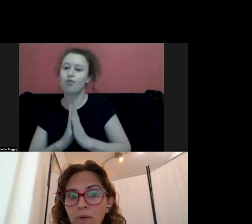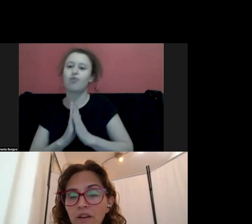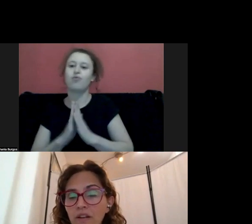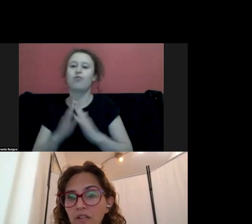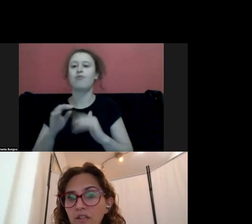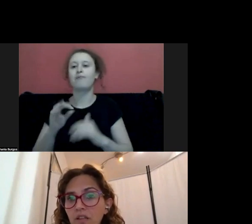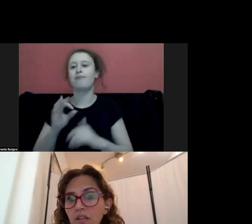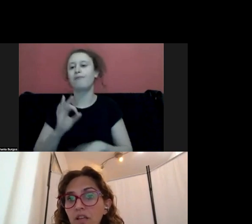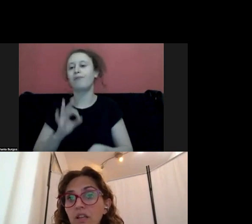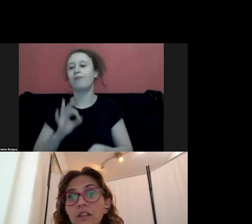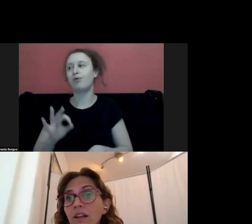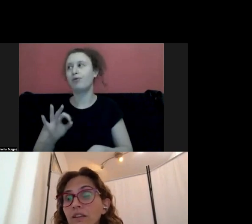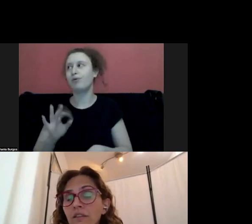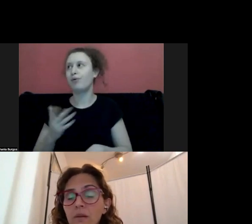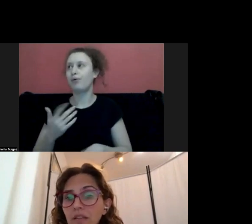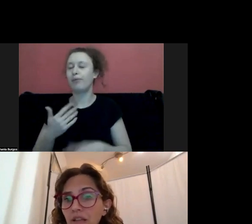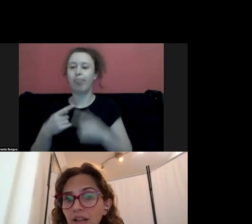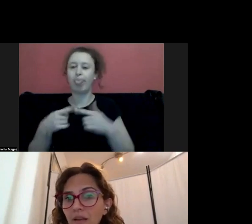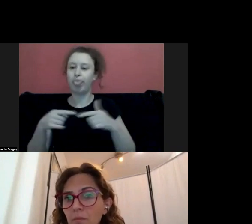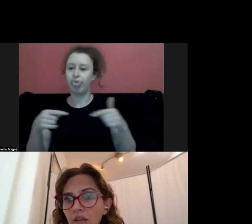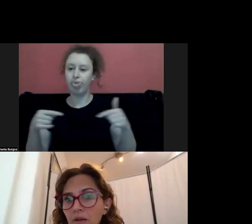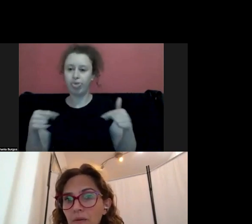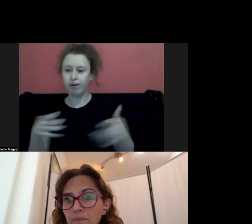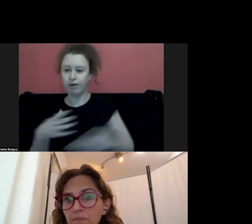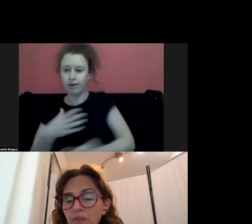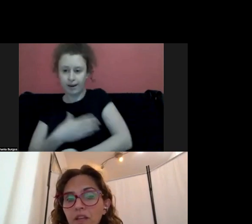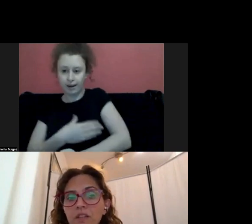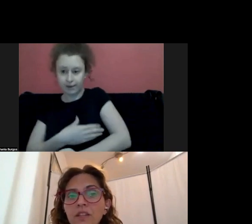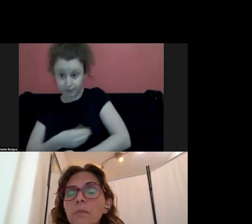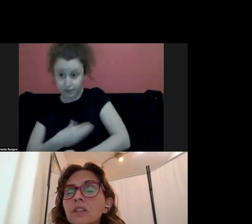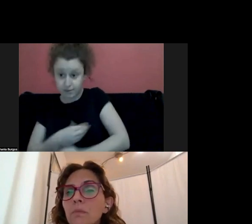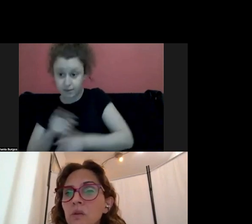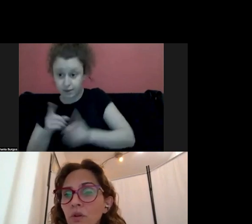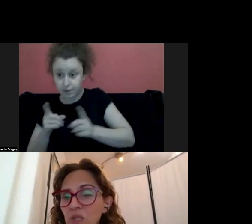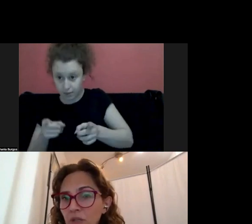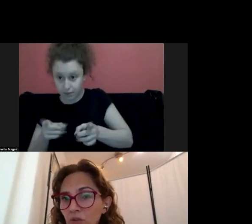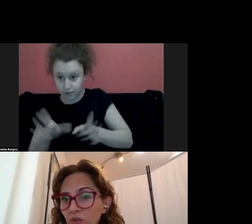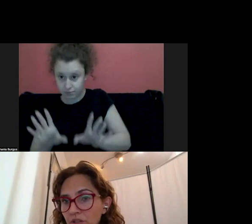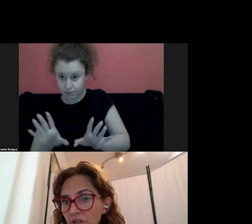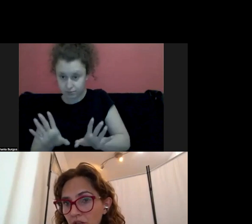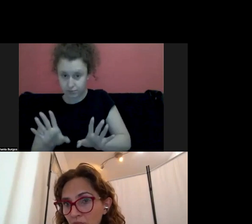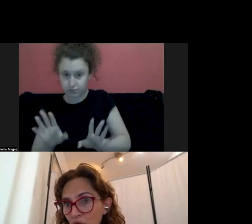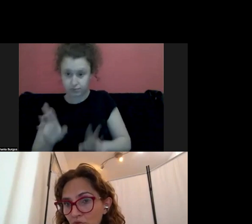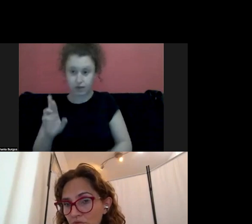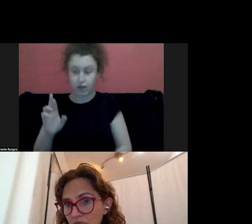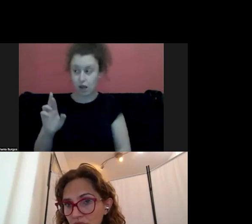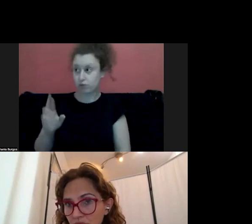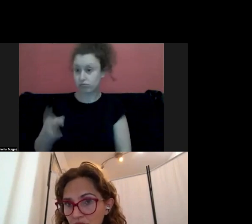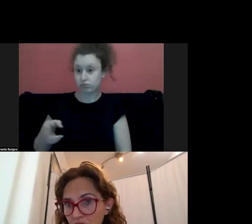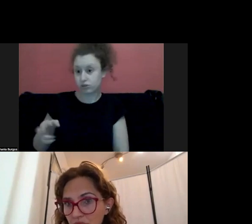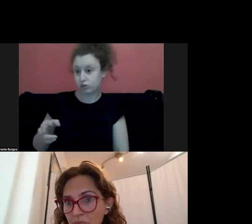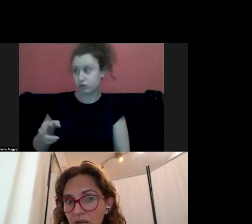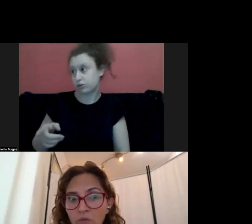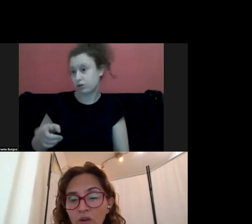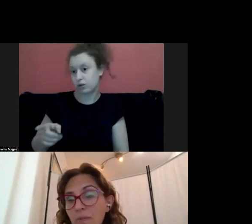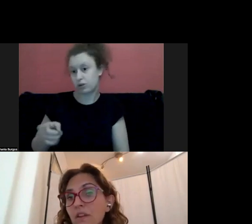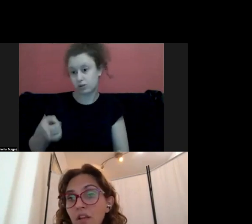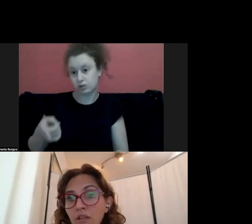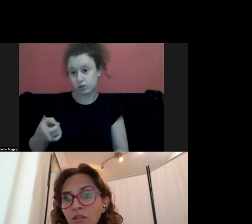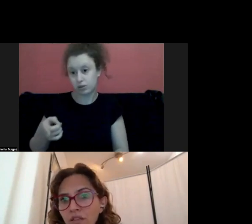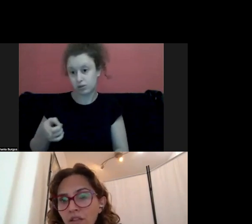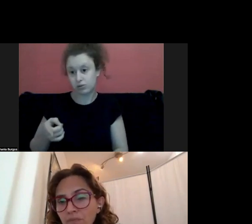de los padres. Y la lactancia materna también. Exactamente el mismo respeto que exigimos para una madre